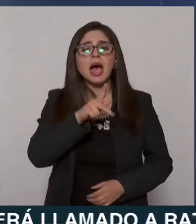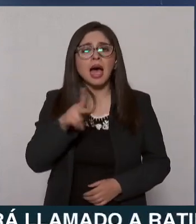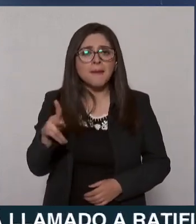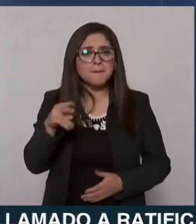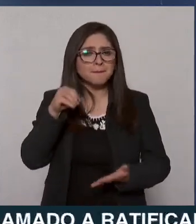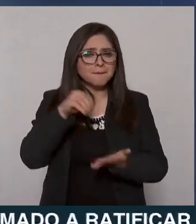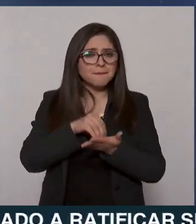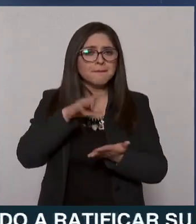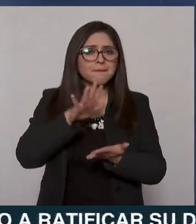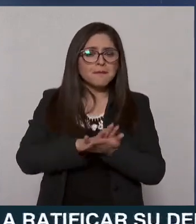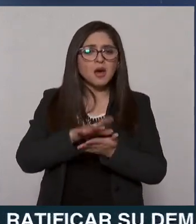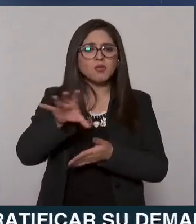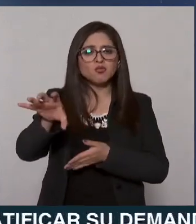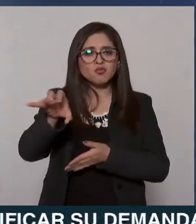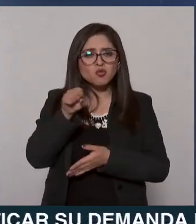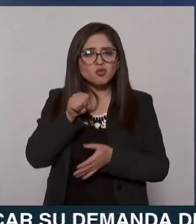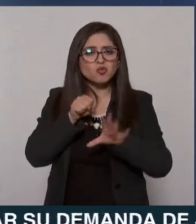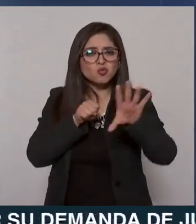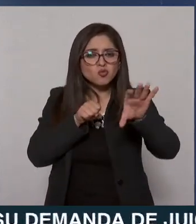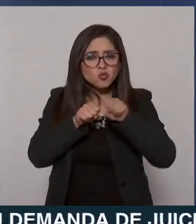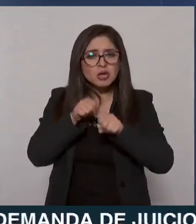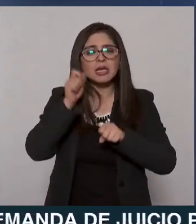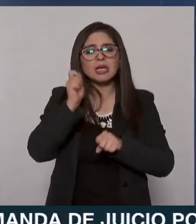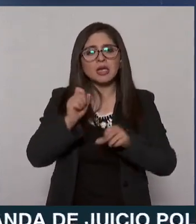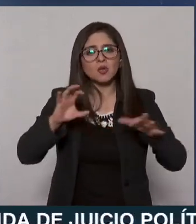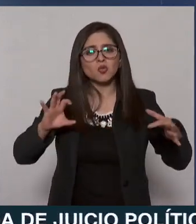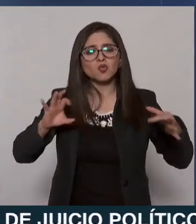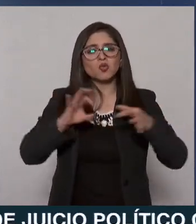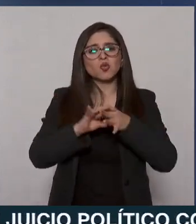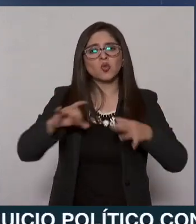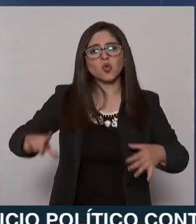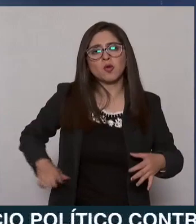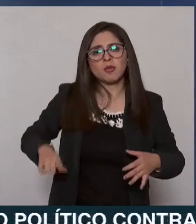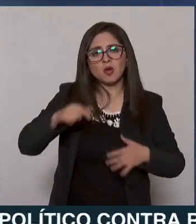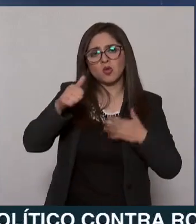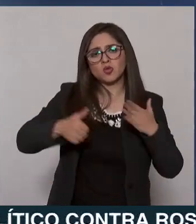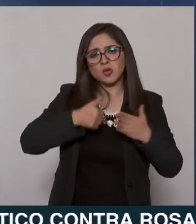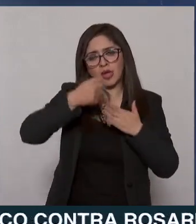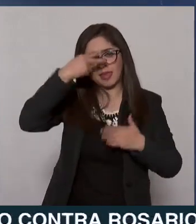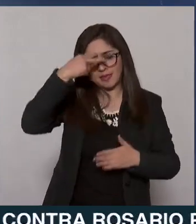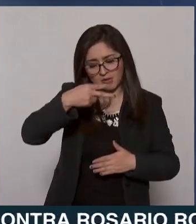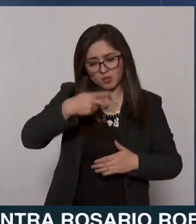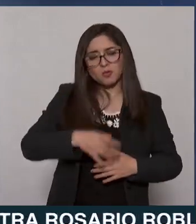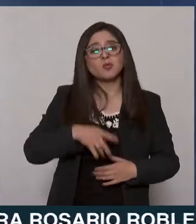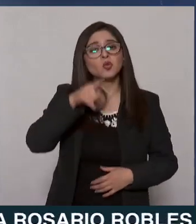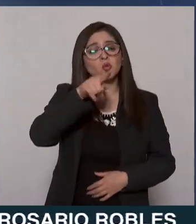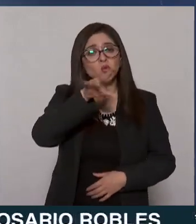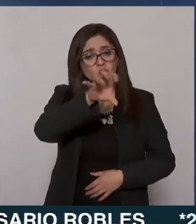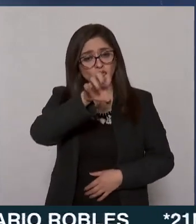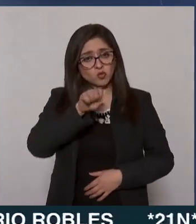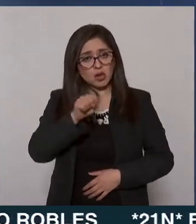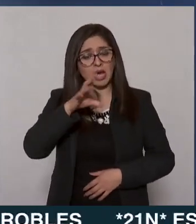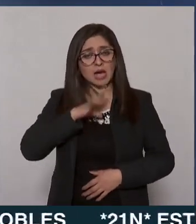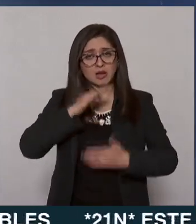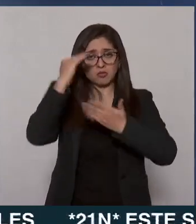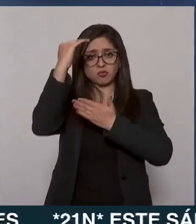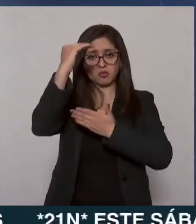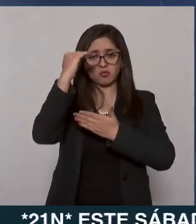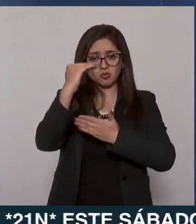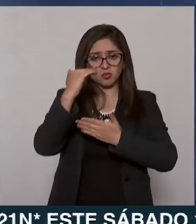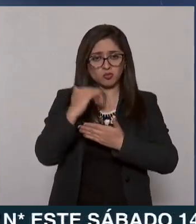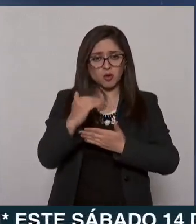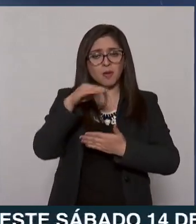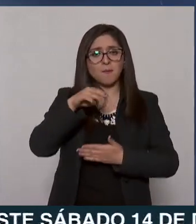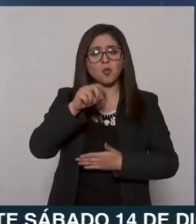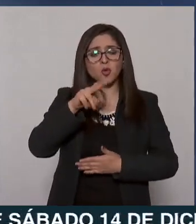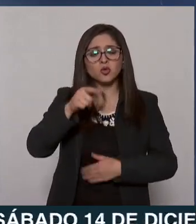es una integradora de las aplicaciones que existían del gobierno de la Ciudad de México. Entonces tú la descargas y contiene diferentes módulos. Uno de los módulos, que es el que estamos hablando